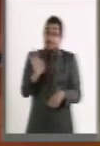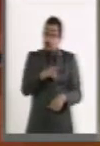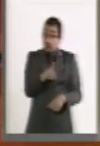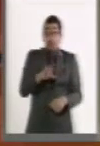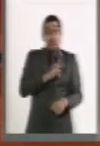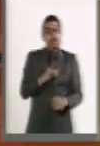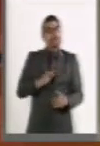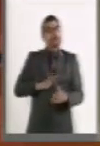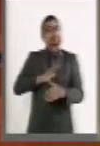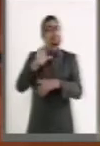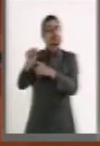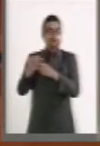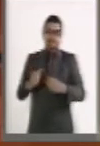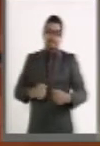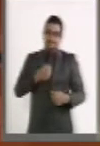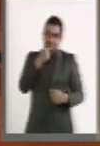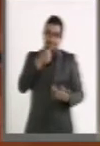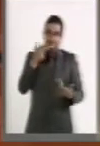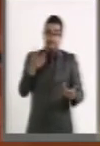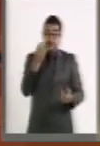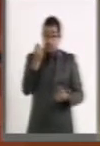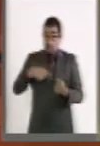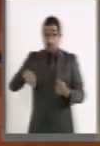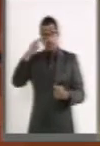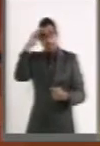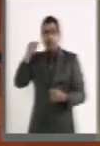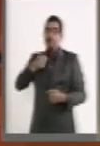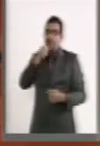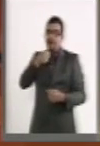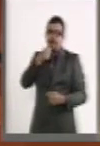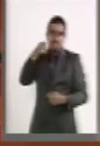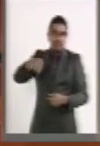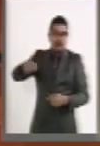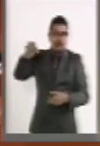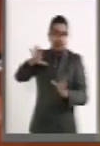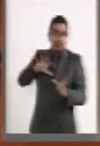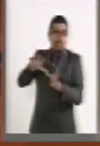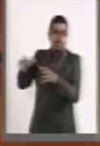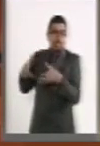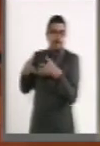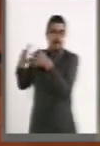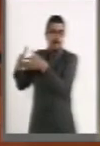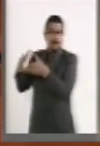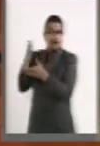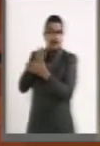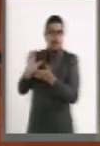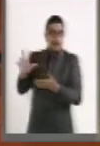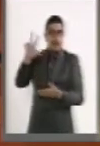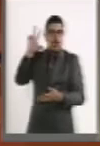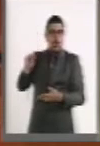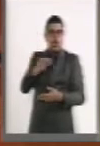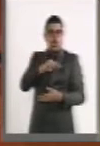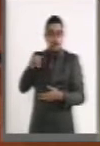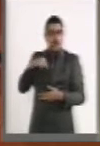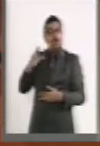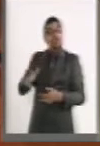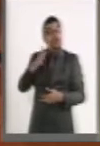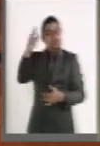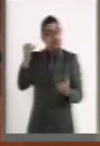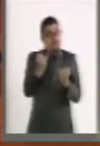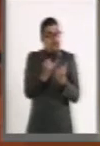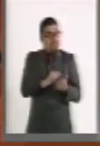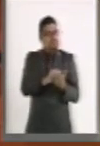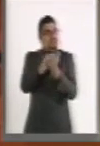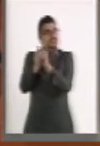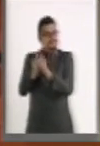Por lo tanto, no consideremos a las personas de edad un grupo aparte, sino como lo que nosotros mismos seremos en el